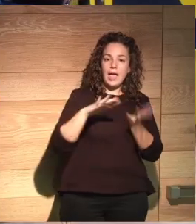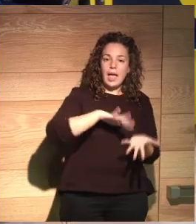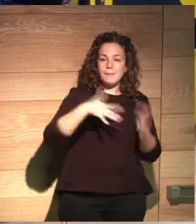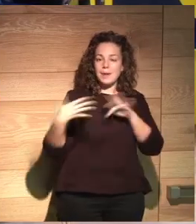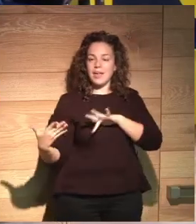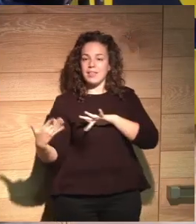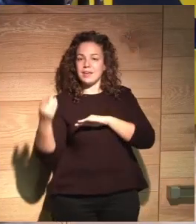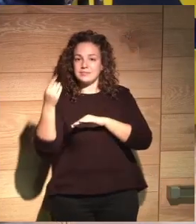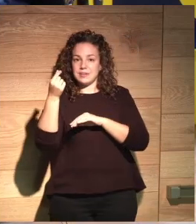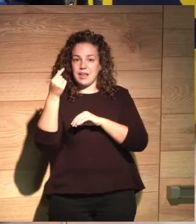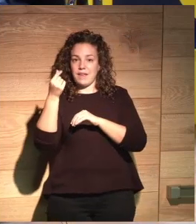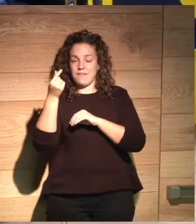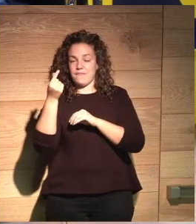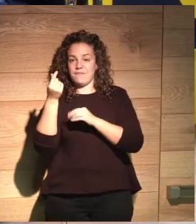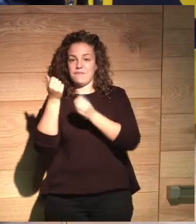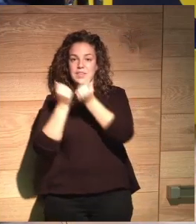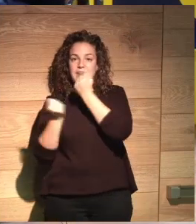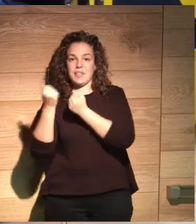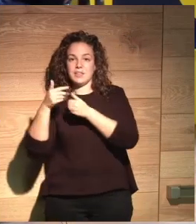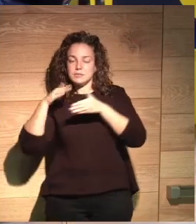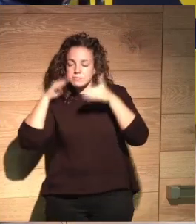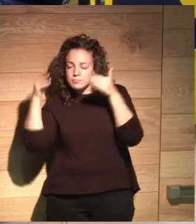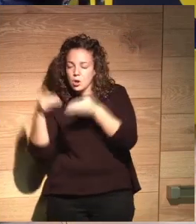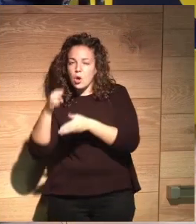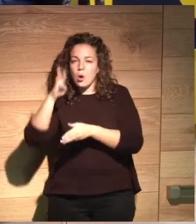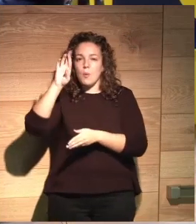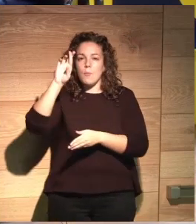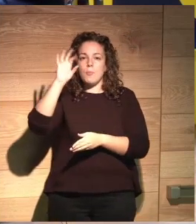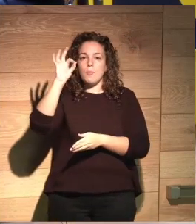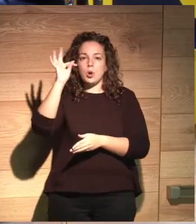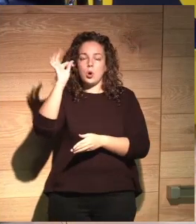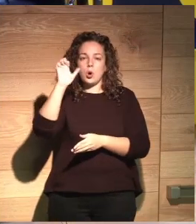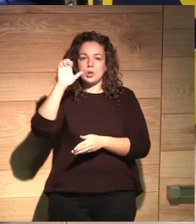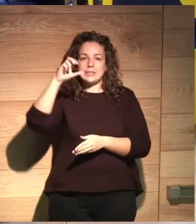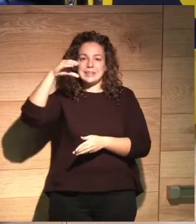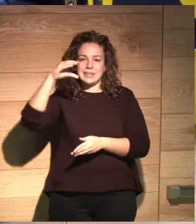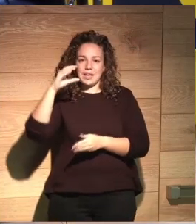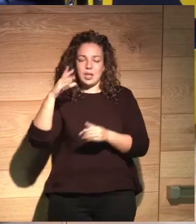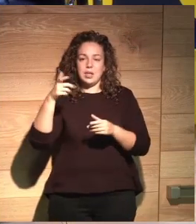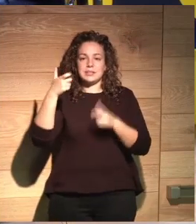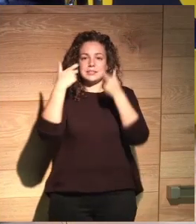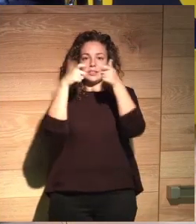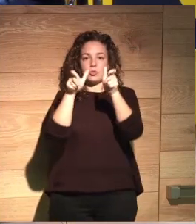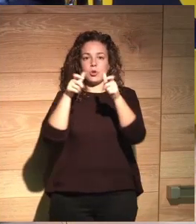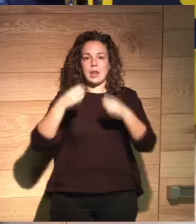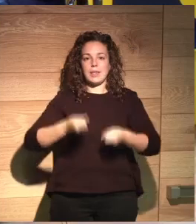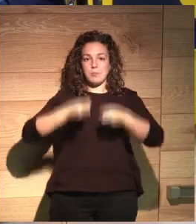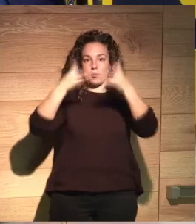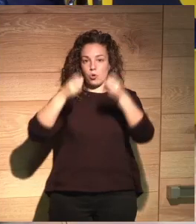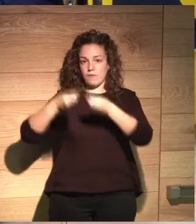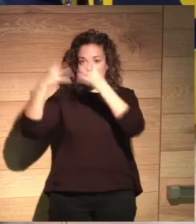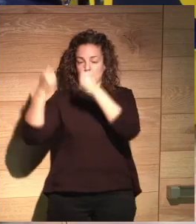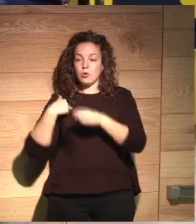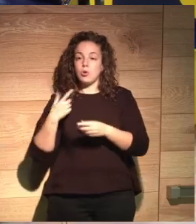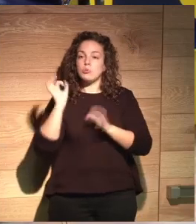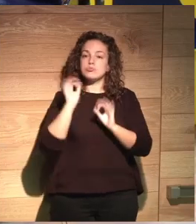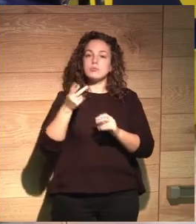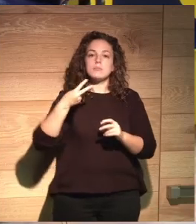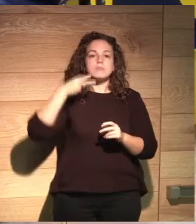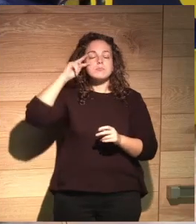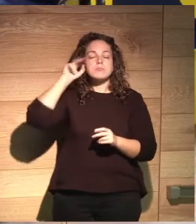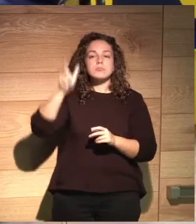finanzas y en concreto al pro tecno el sector inmobiliario y comentaba con economistas el